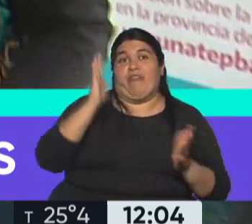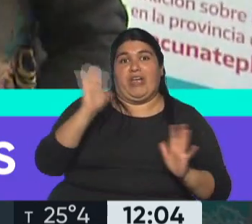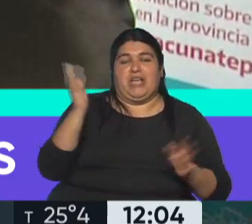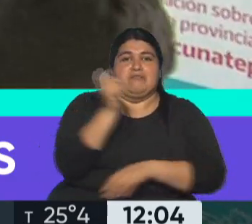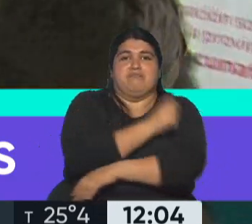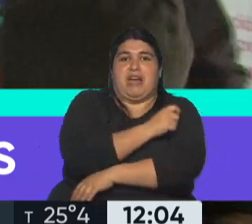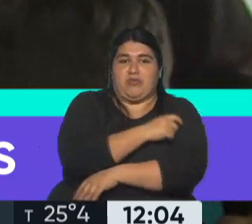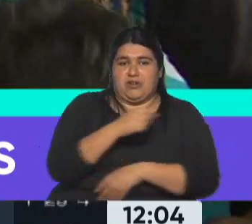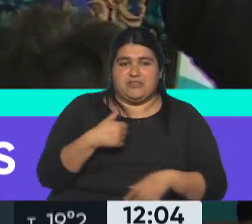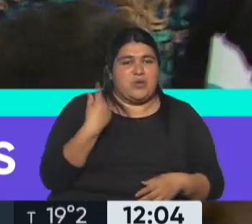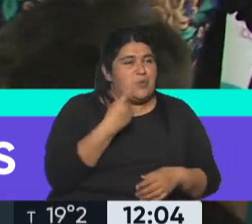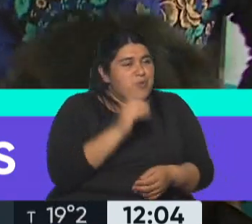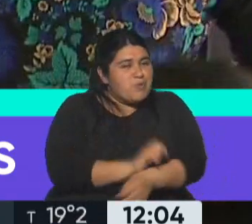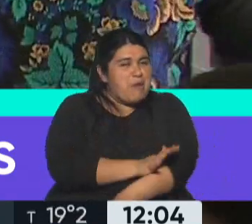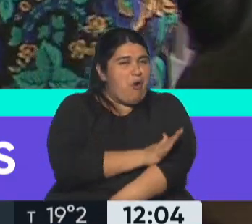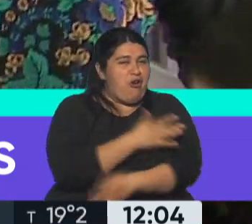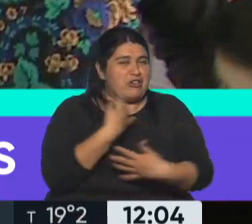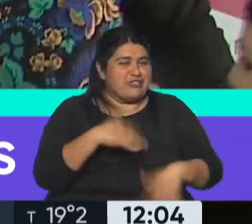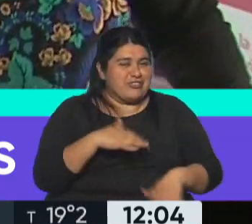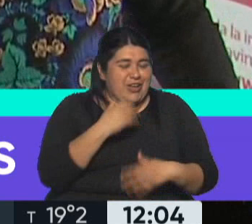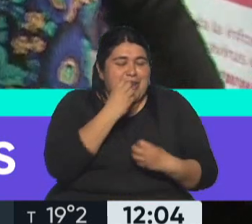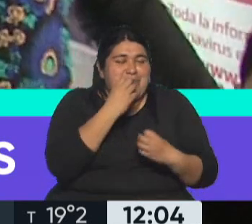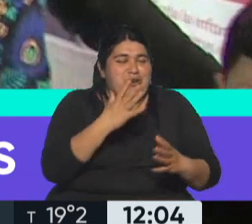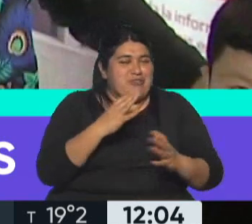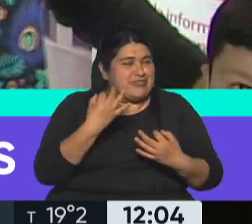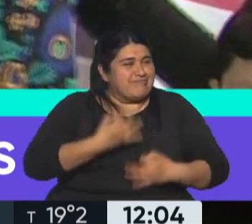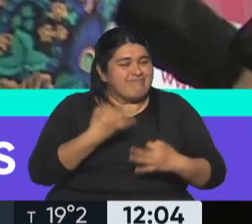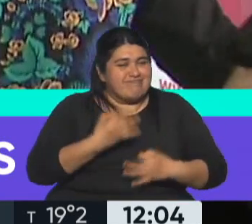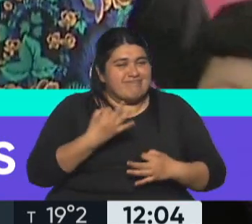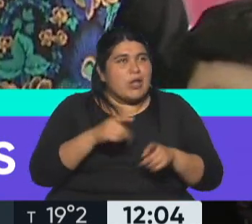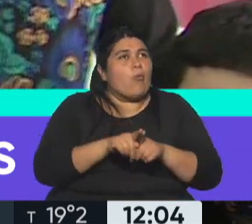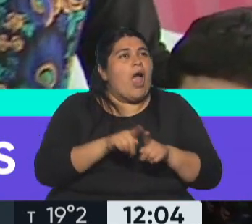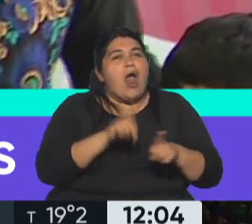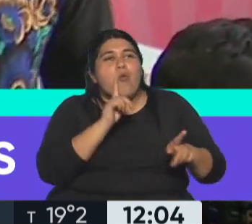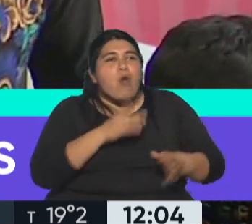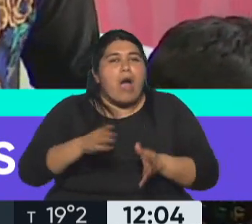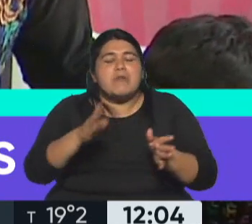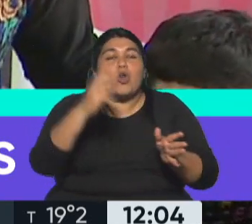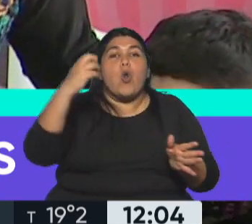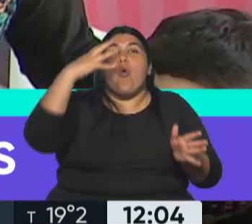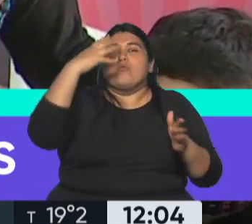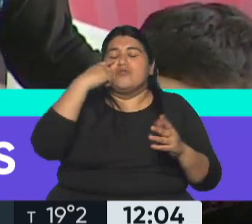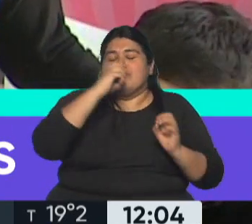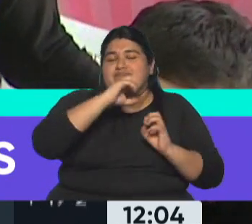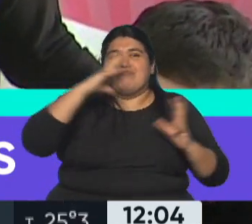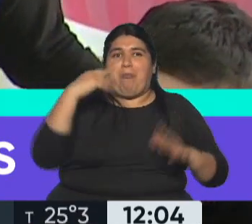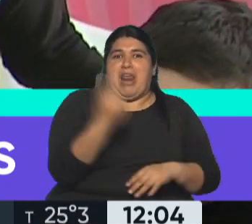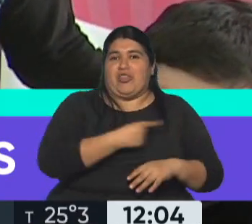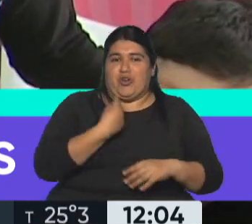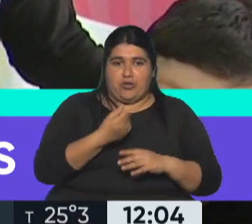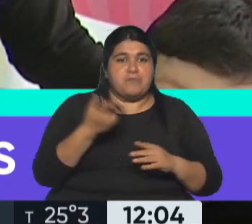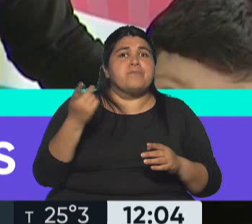esperándolo? Mucha emoción. Es una luz en el fondo del camino. Estamos muy contentos. No lo dudamos igual, ¿no? Cuando salió la